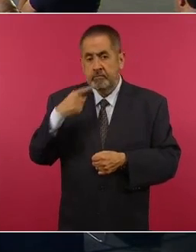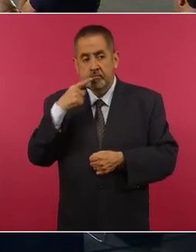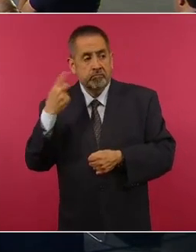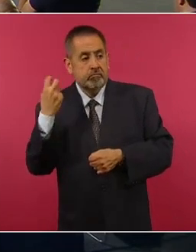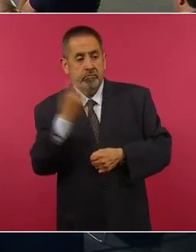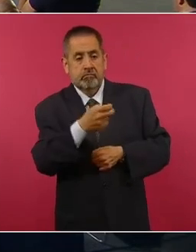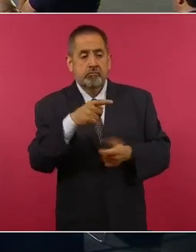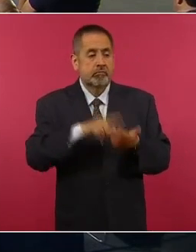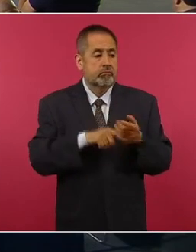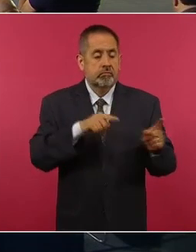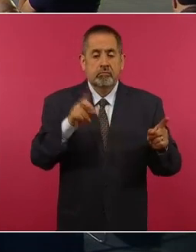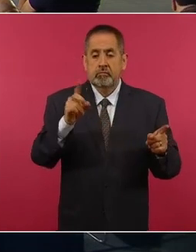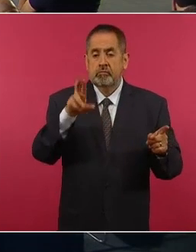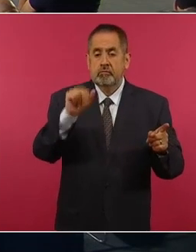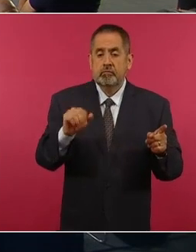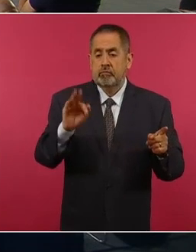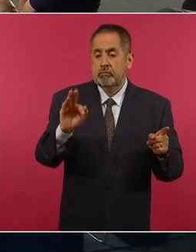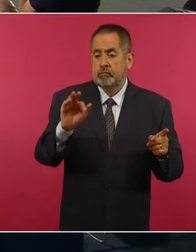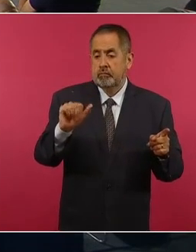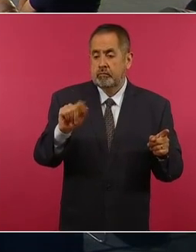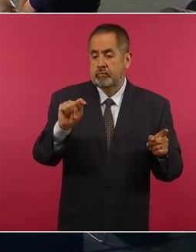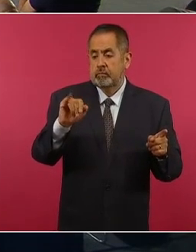a la doctora Fátima